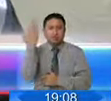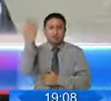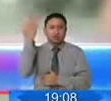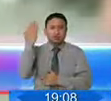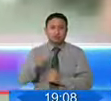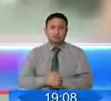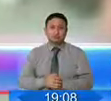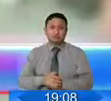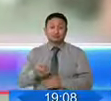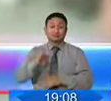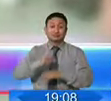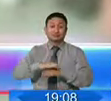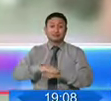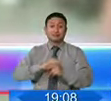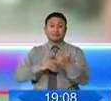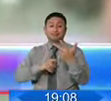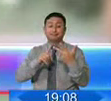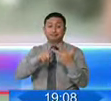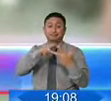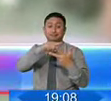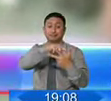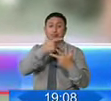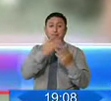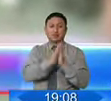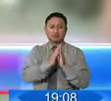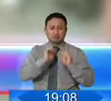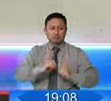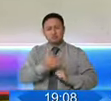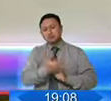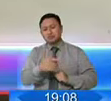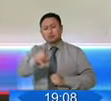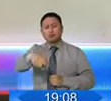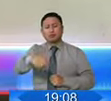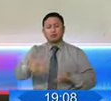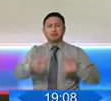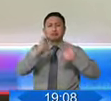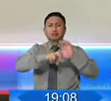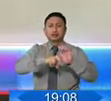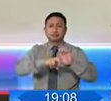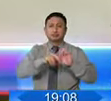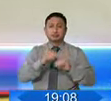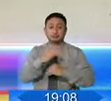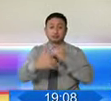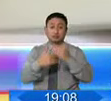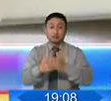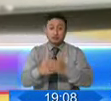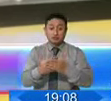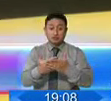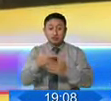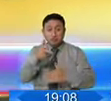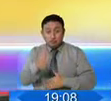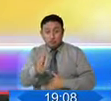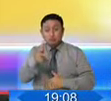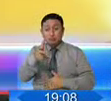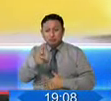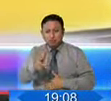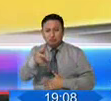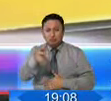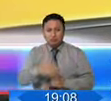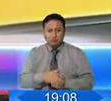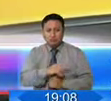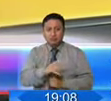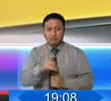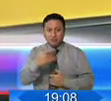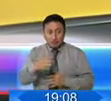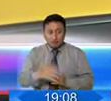grados. Los causantes, tres pasajeros que solicitaron ser llevados hasta un cierto lugar y luego más adentro, hasta cuando dejaron ver